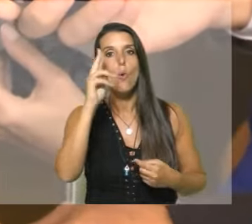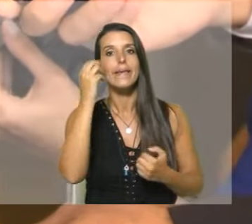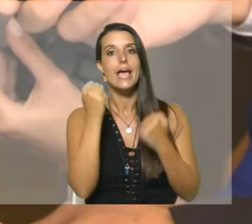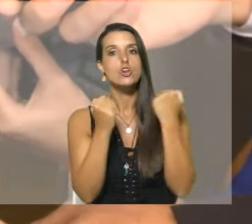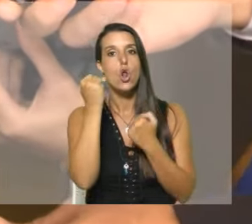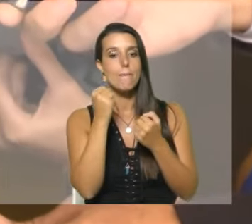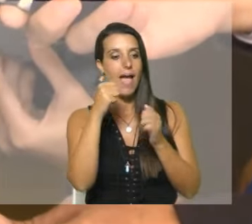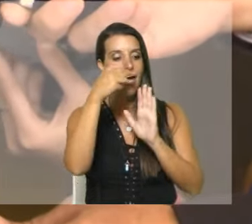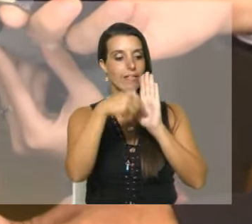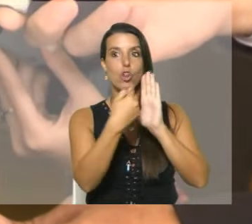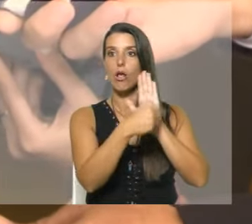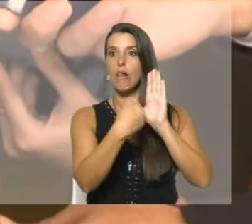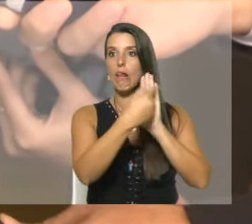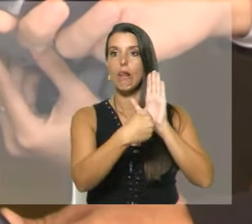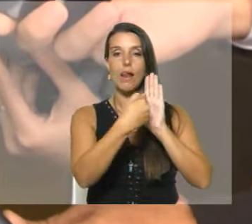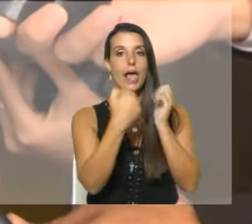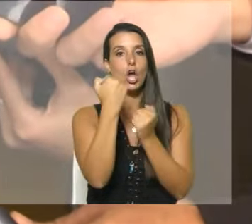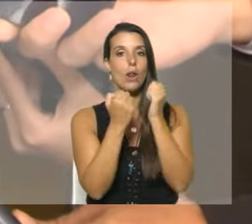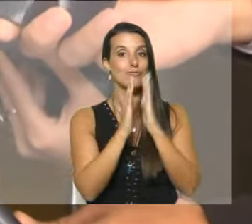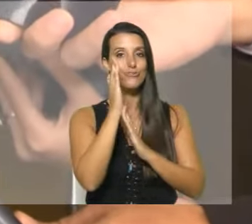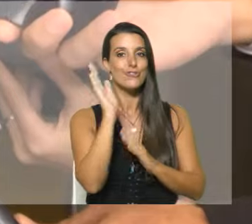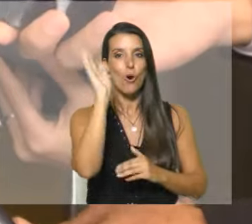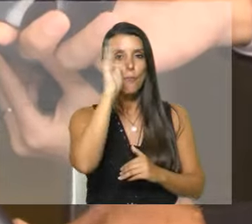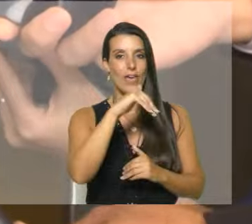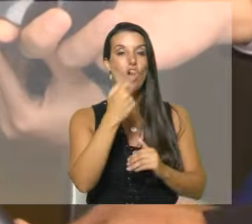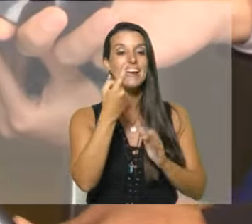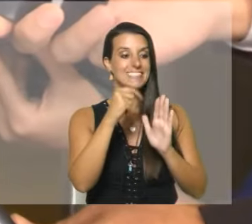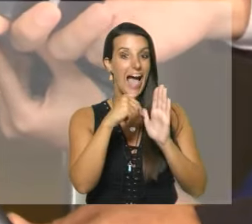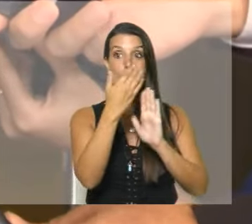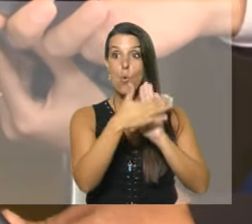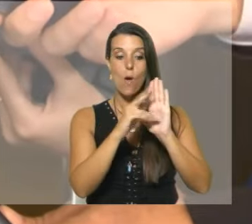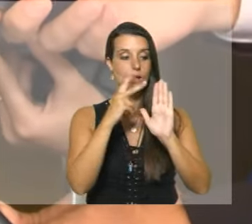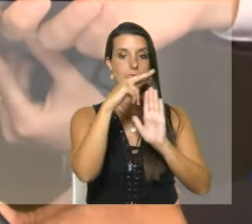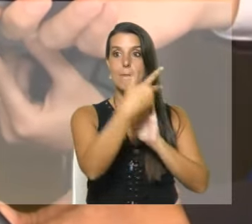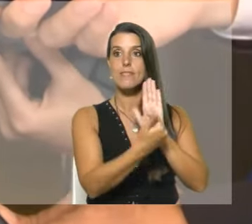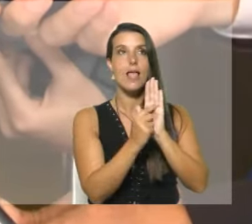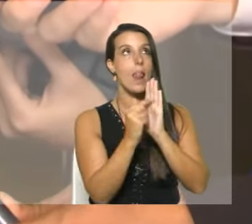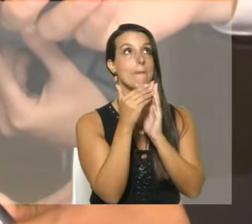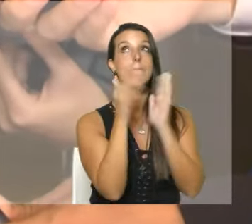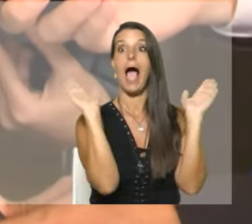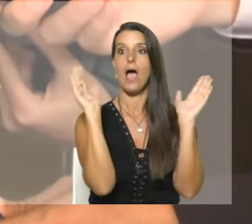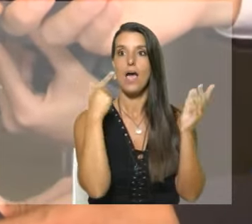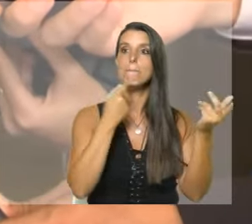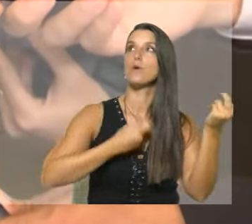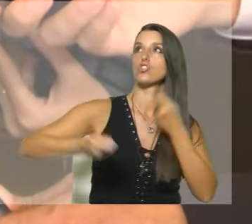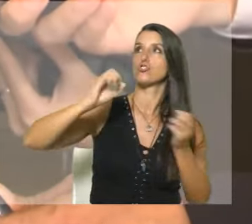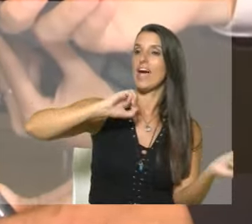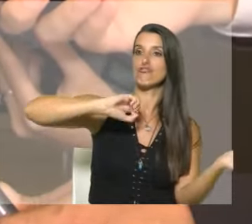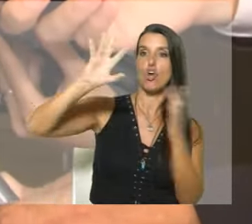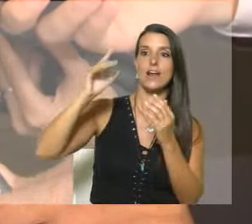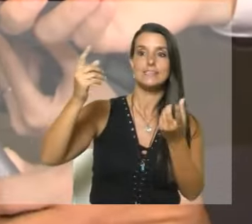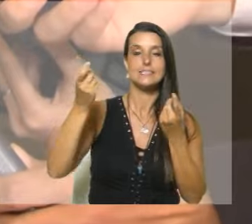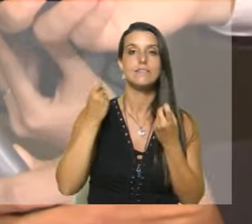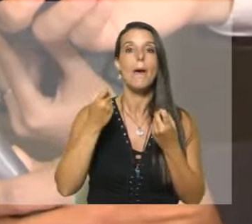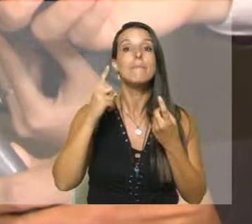economía interna que nos permita dinamizarnos y crecer hacia niveles mayores de desarrollo. Y en las exportaciones, si uno tiene que pasar por